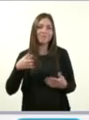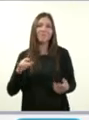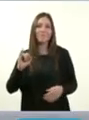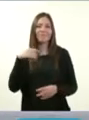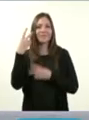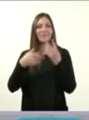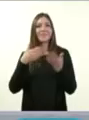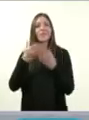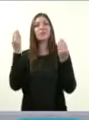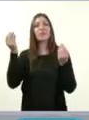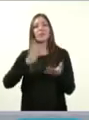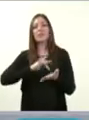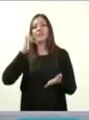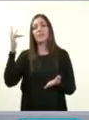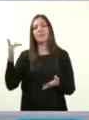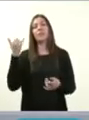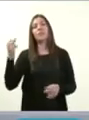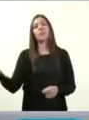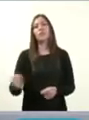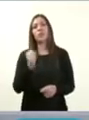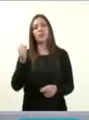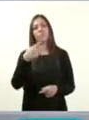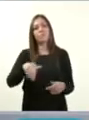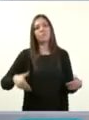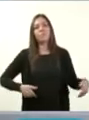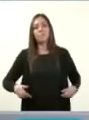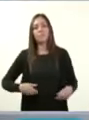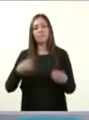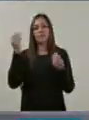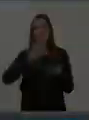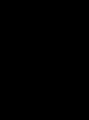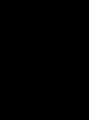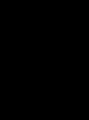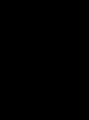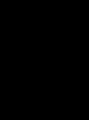Muchísimas gracias, Pablo. No, gracias y a muchísimo ustedes. éxito con esta obra. Muchísimas gracias. Un Gracias, placer. gracias. por-